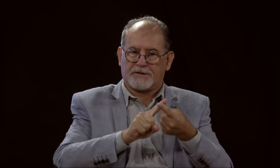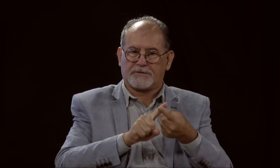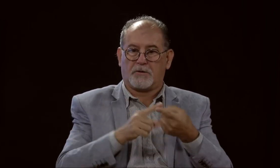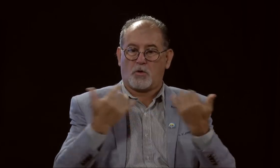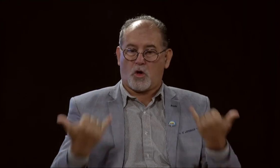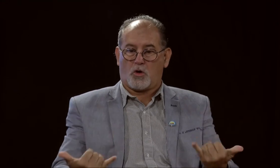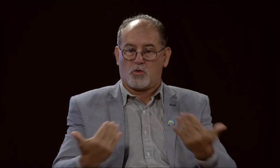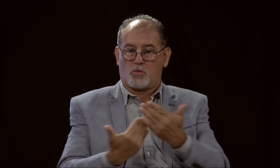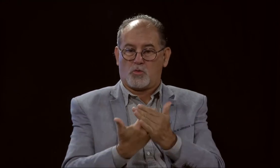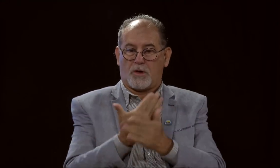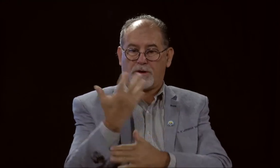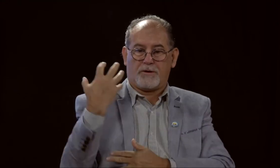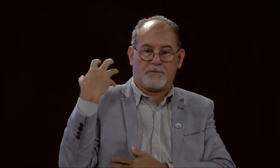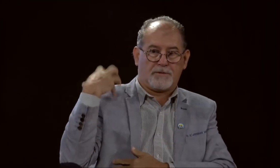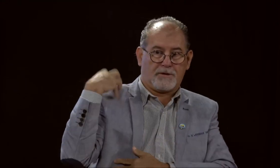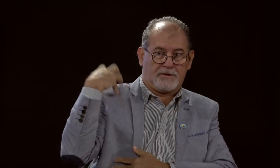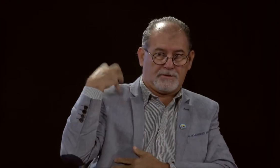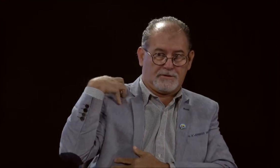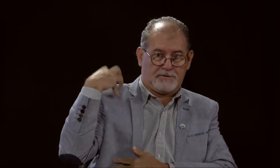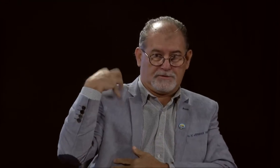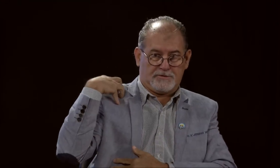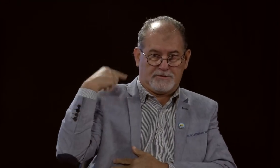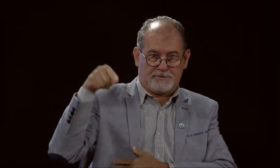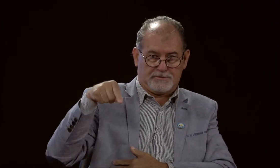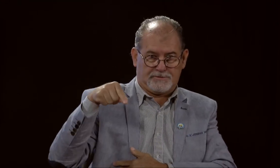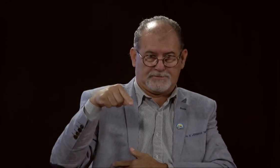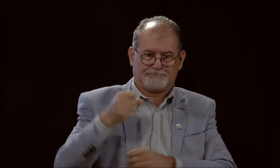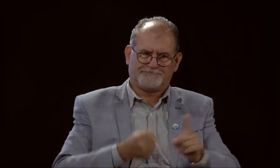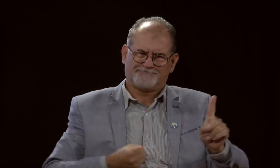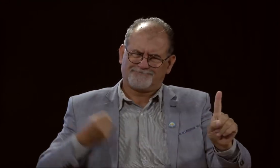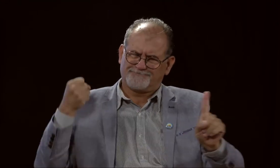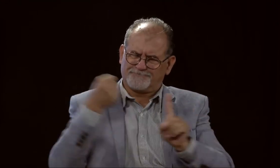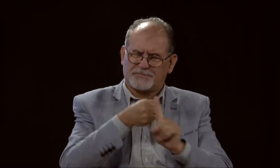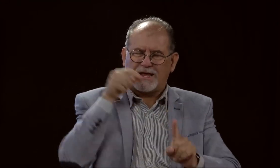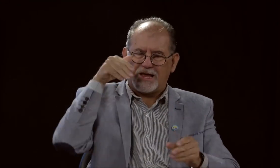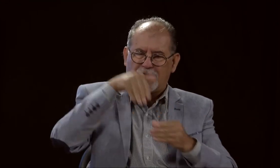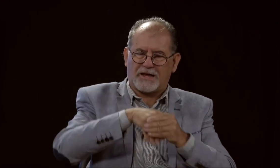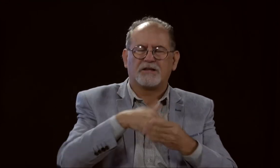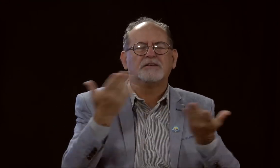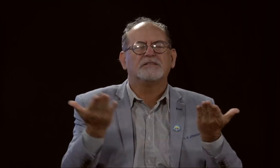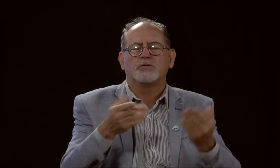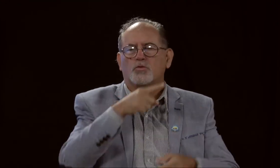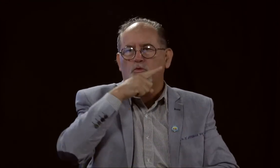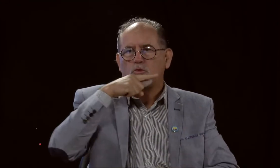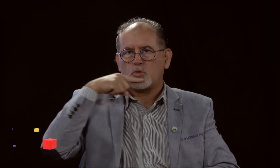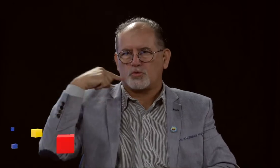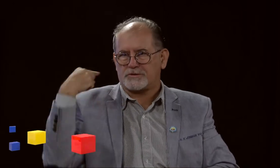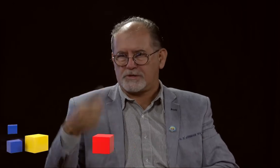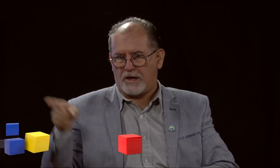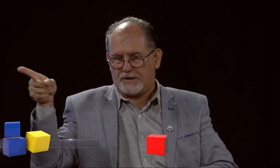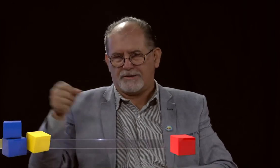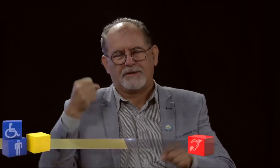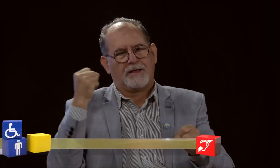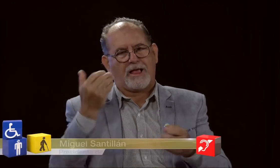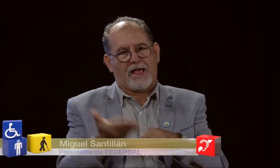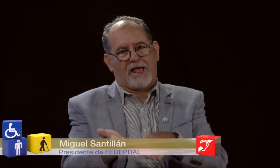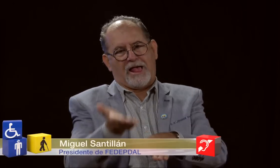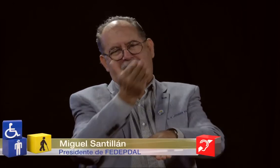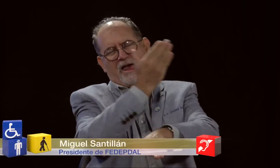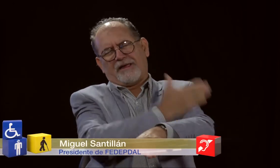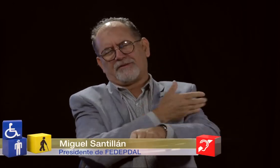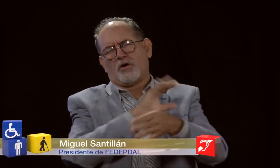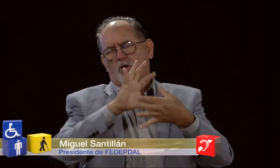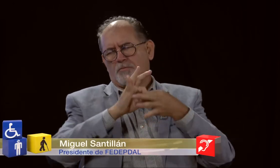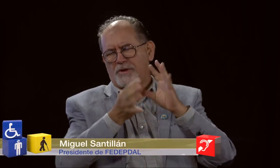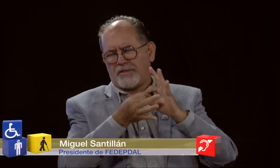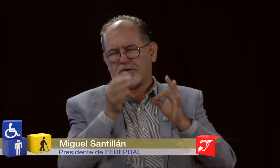pero no participando. Nuestro presidente, el doctor Valery, ha estado luchando mucho. Él es de